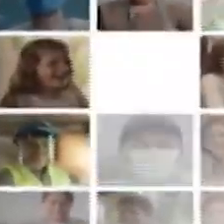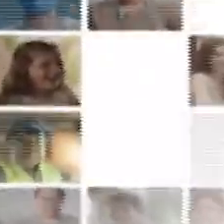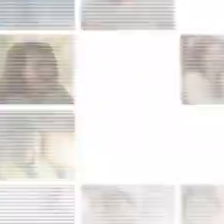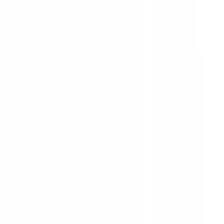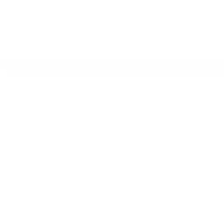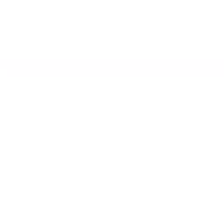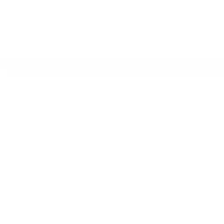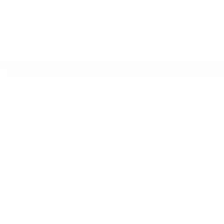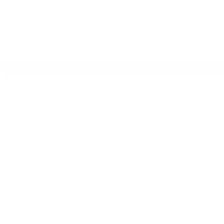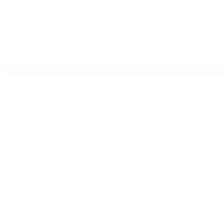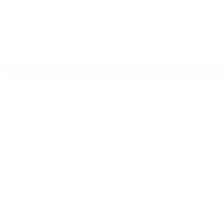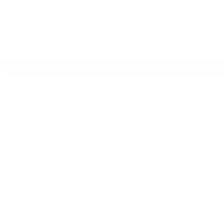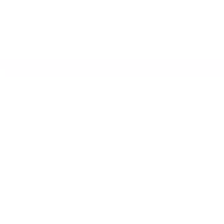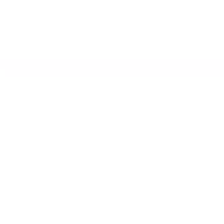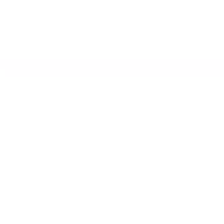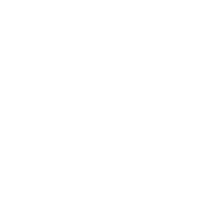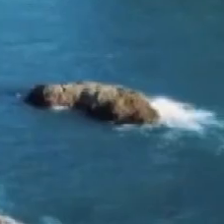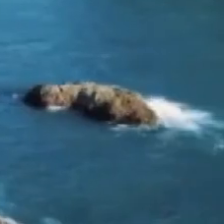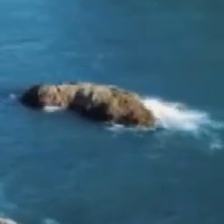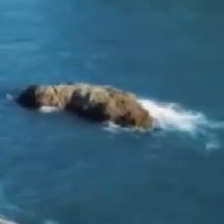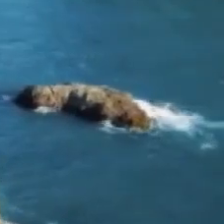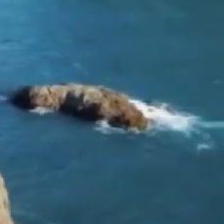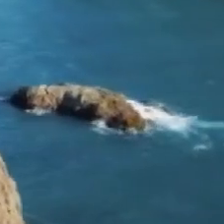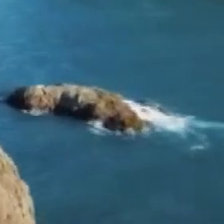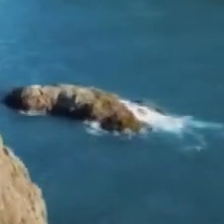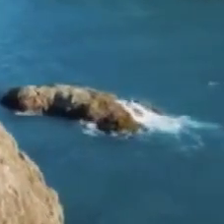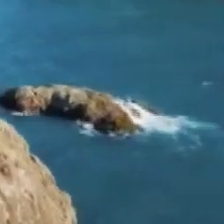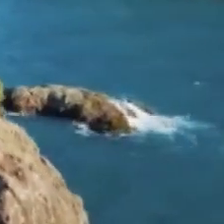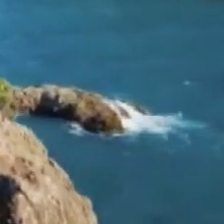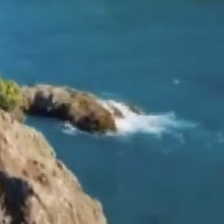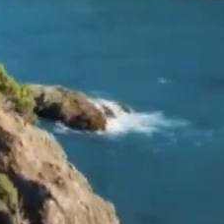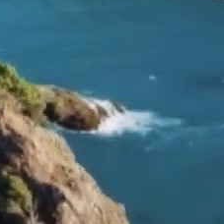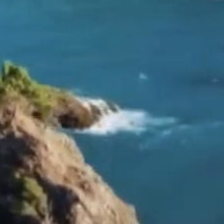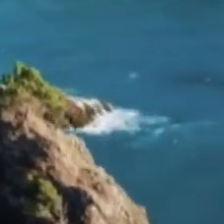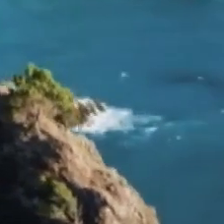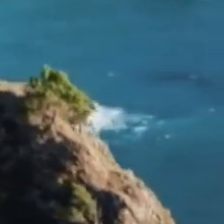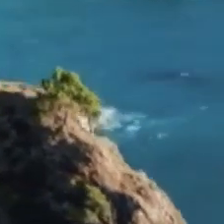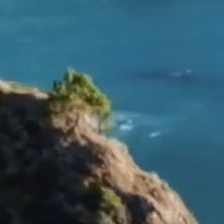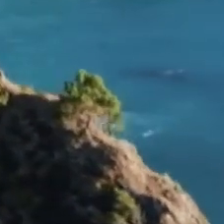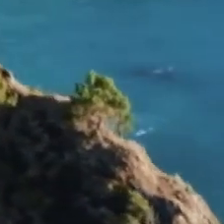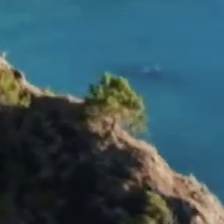Somos el Banco de Costa Rica. La belleza de nuestro